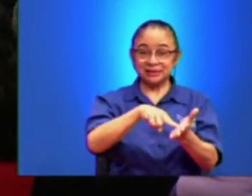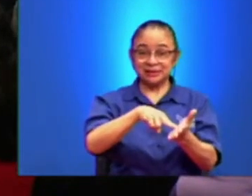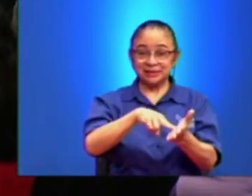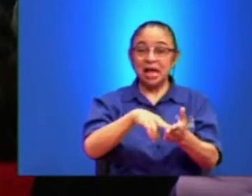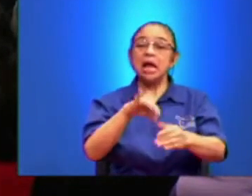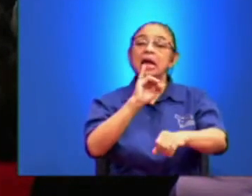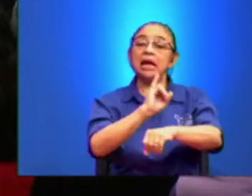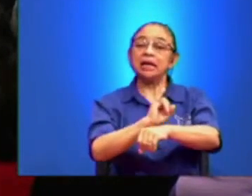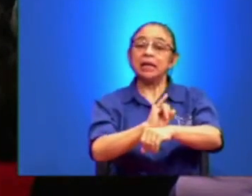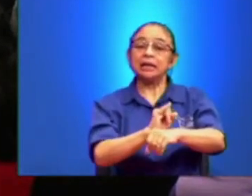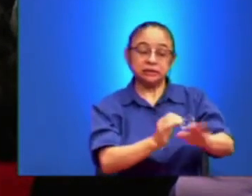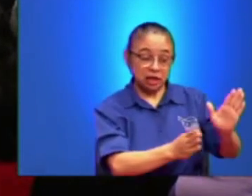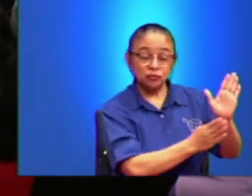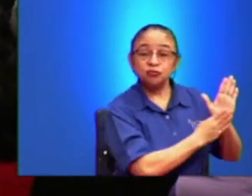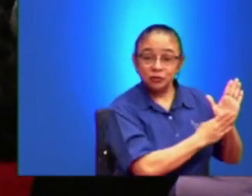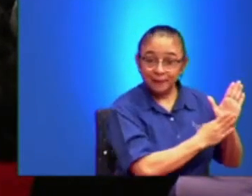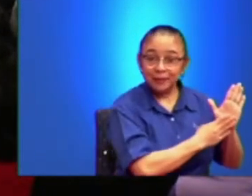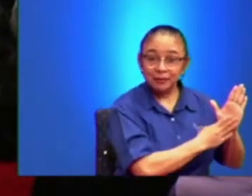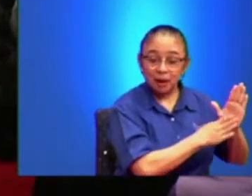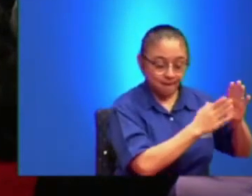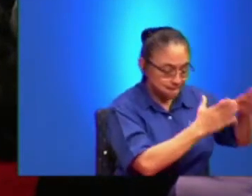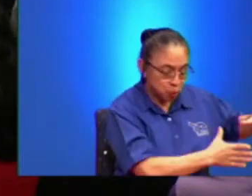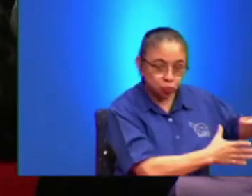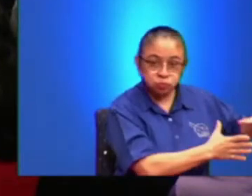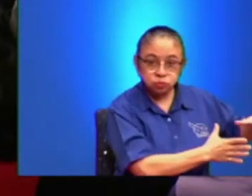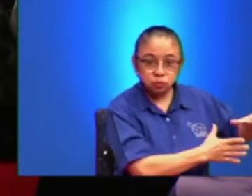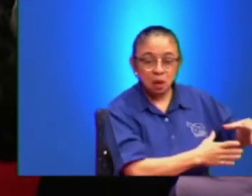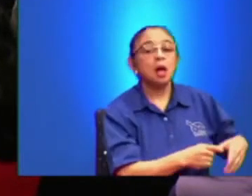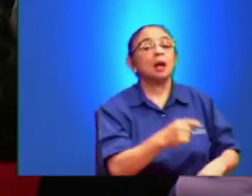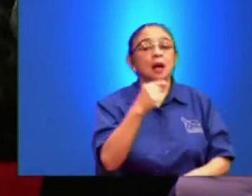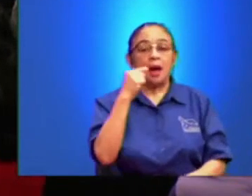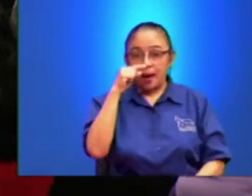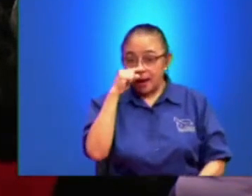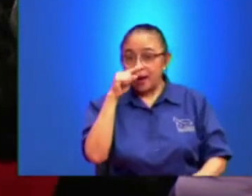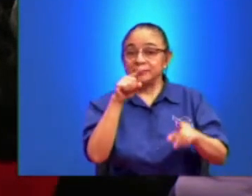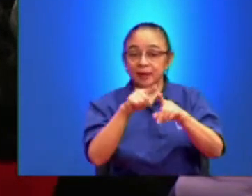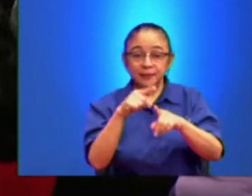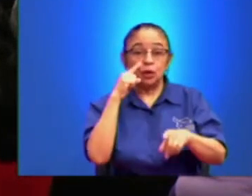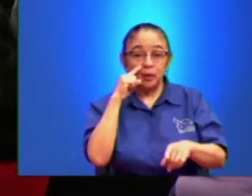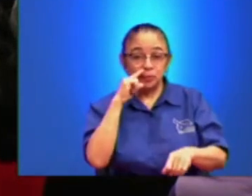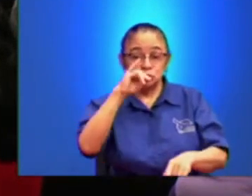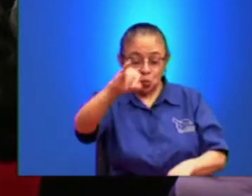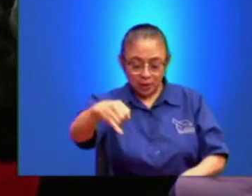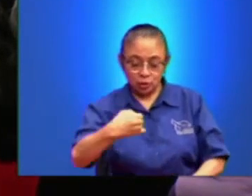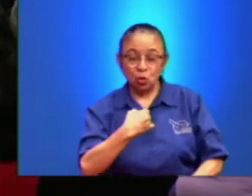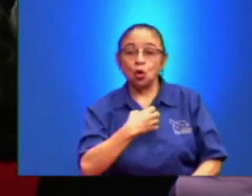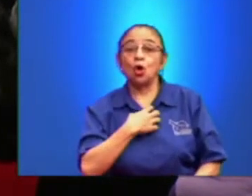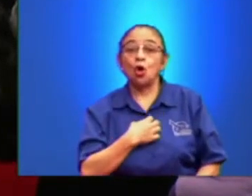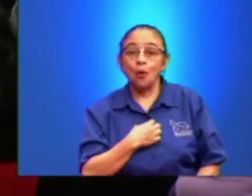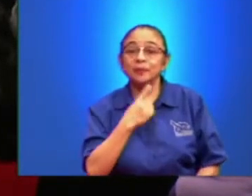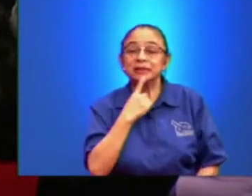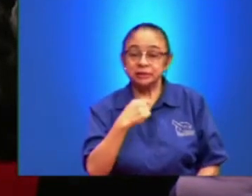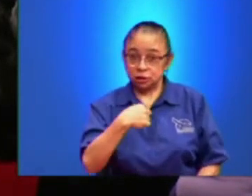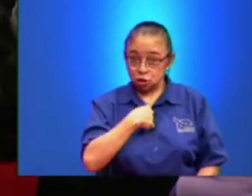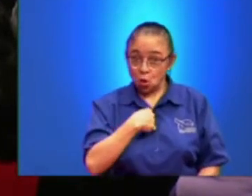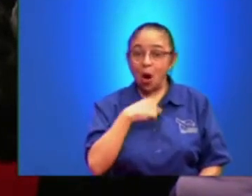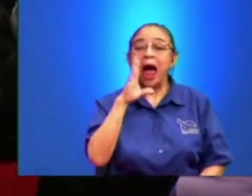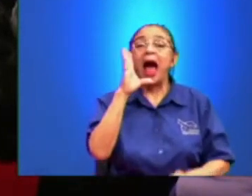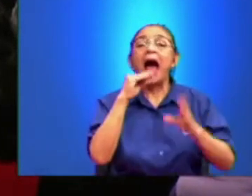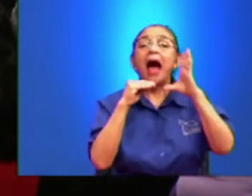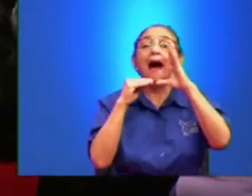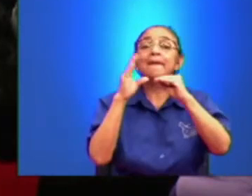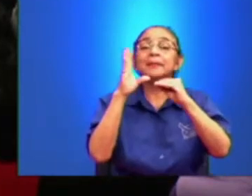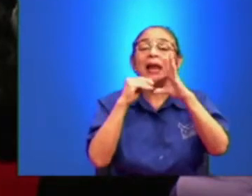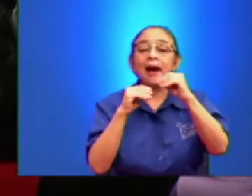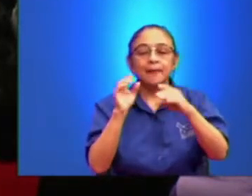establecida ya lo vamos a ver lo vemos también cuando hold dice yo hablaba cosas